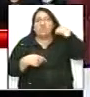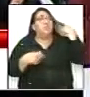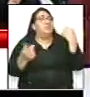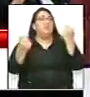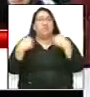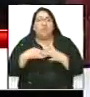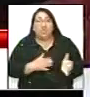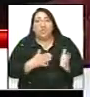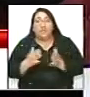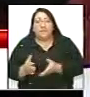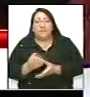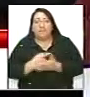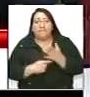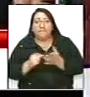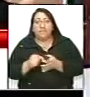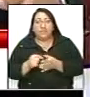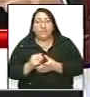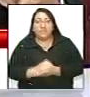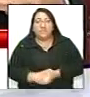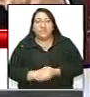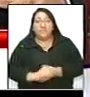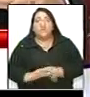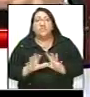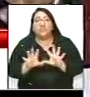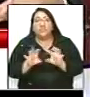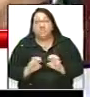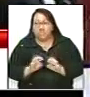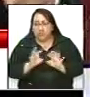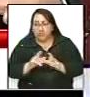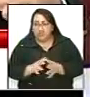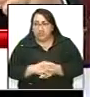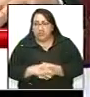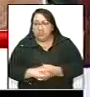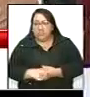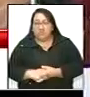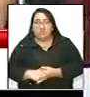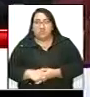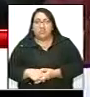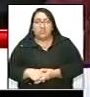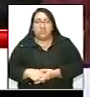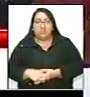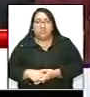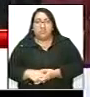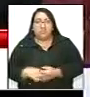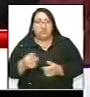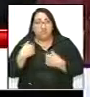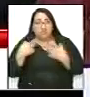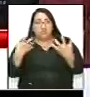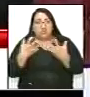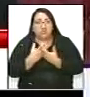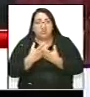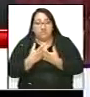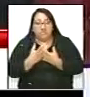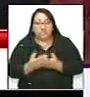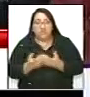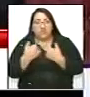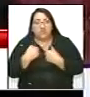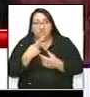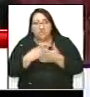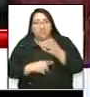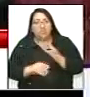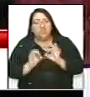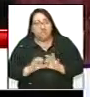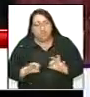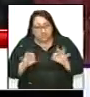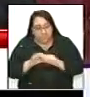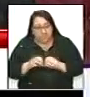una parte que es el examen escrito de conocimientos, que yo coincido plenamente, tiene que ser casos, sí